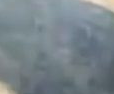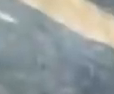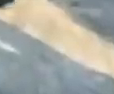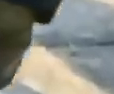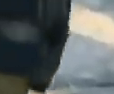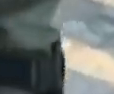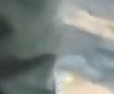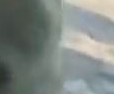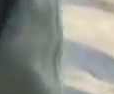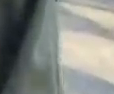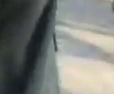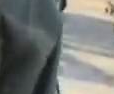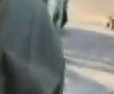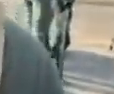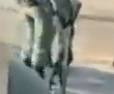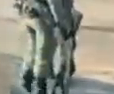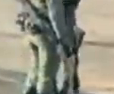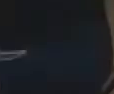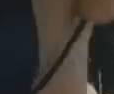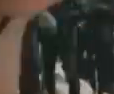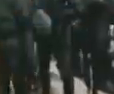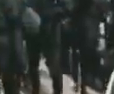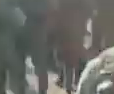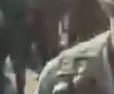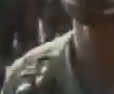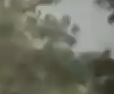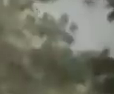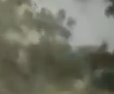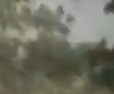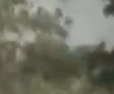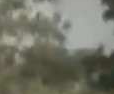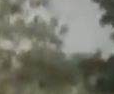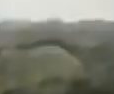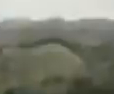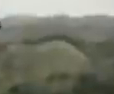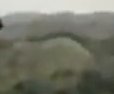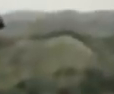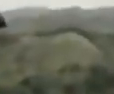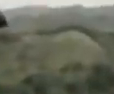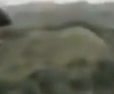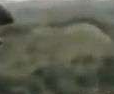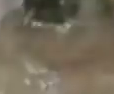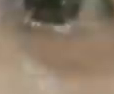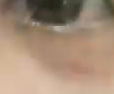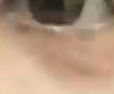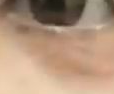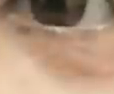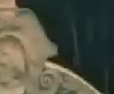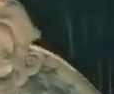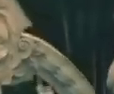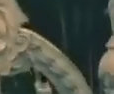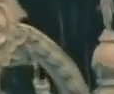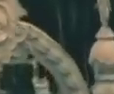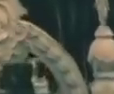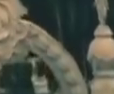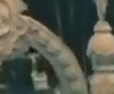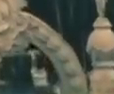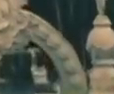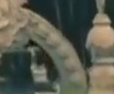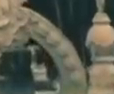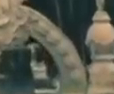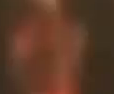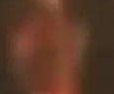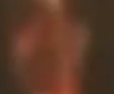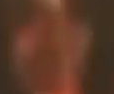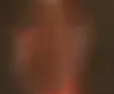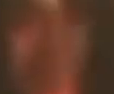sociales. Nuestra Fuerza Armada Nacional Bolivariana, basada en la doctrina del libertador Simón Bolívar, que como diría el poeta